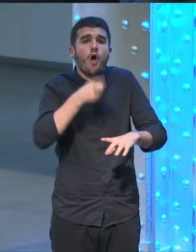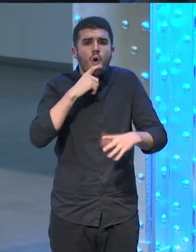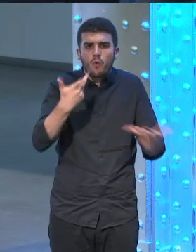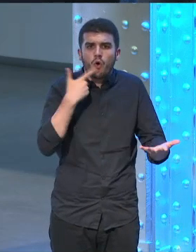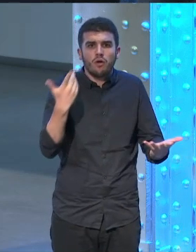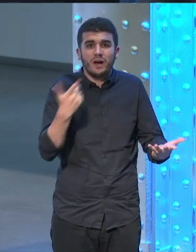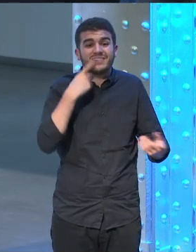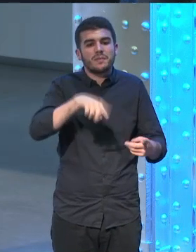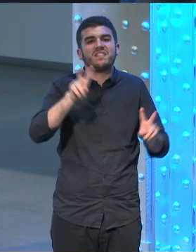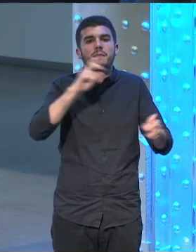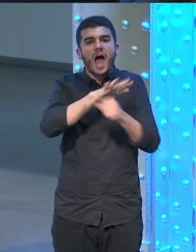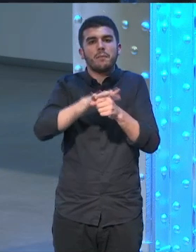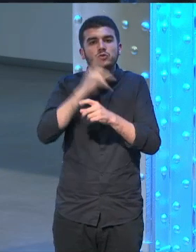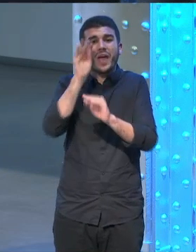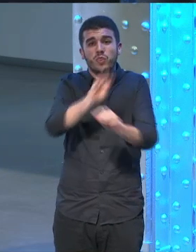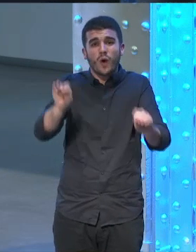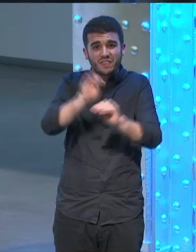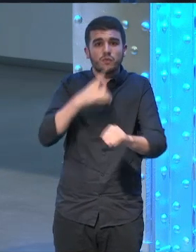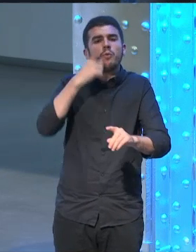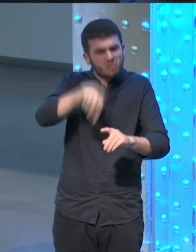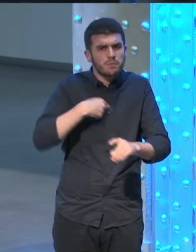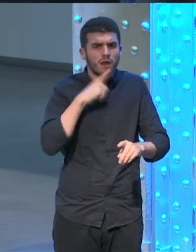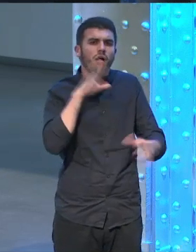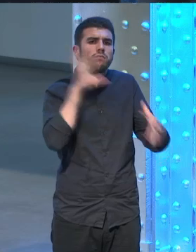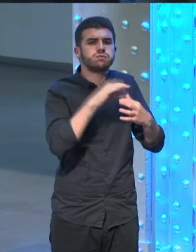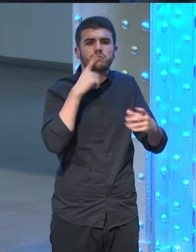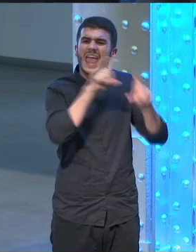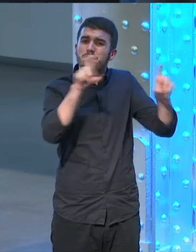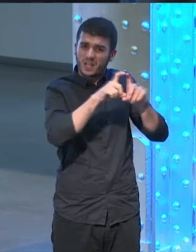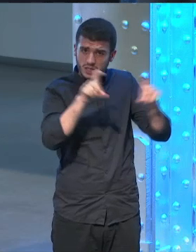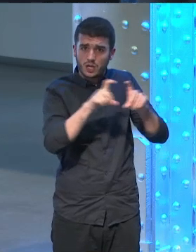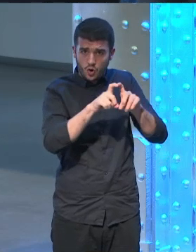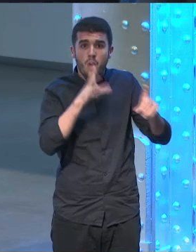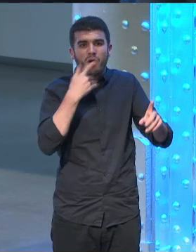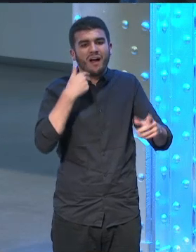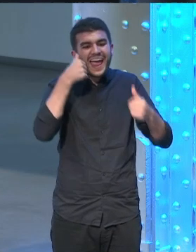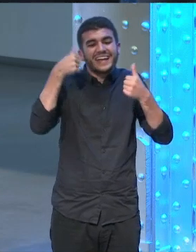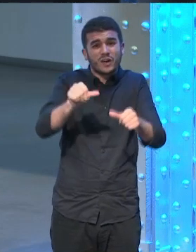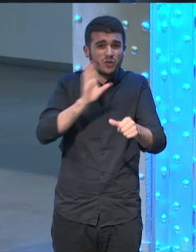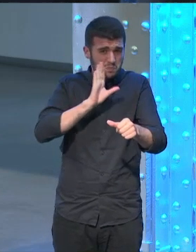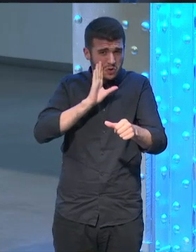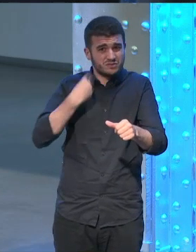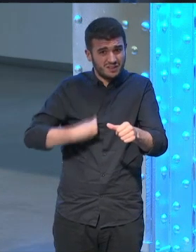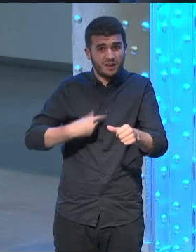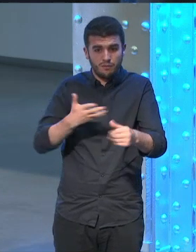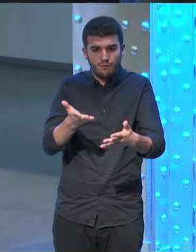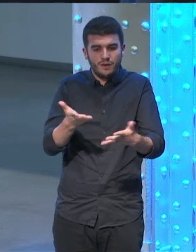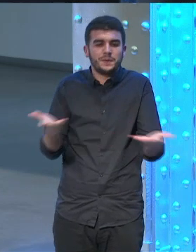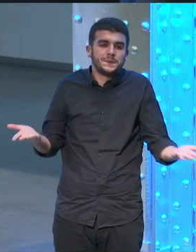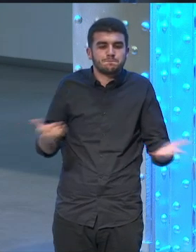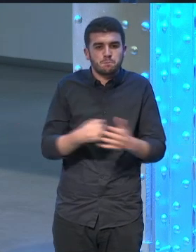ámbito educativo, pero también tienen que ver con el ámbito empresarial, porque los estereotipos revierten